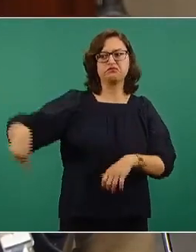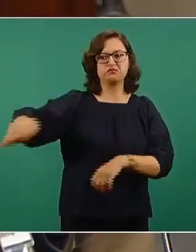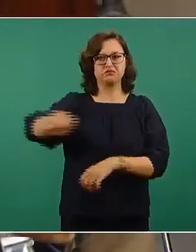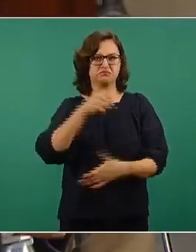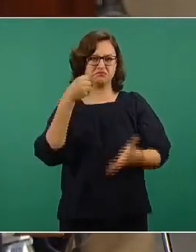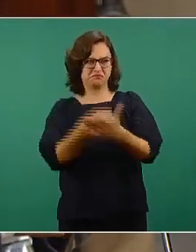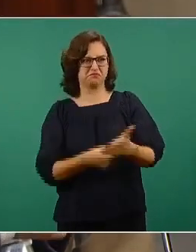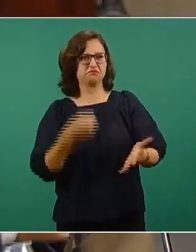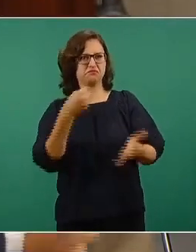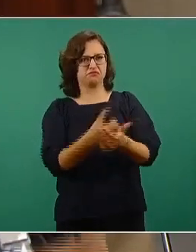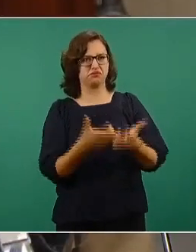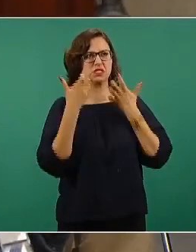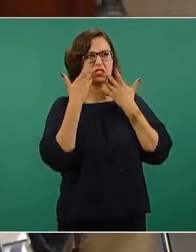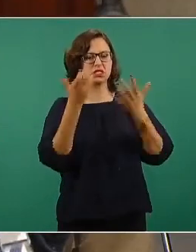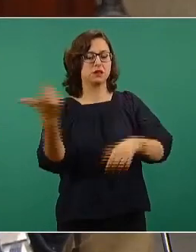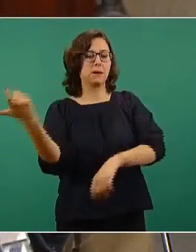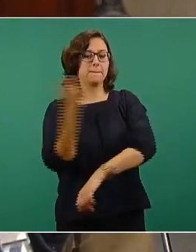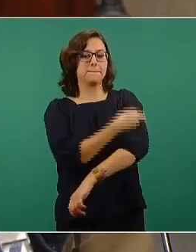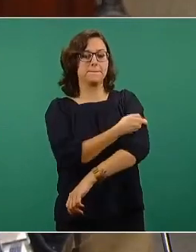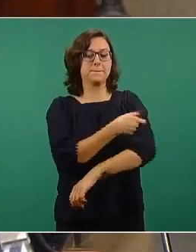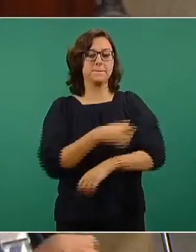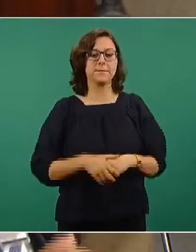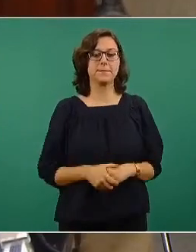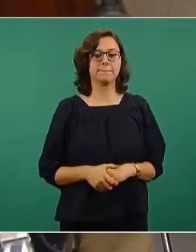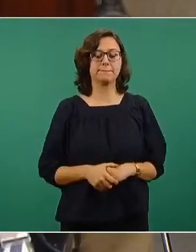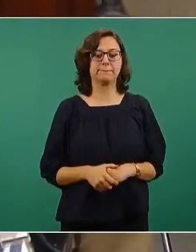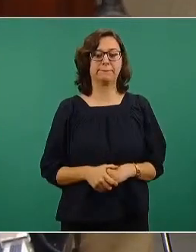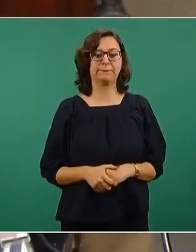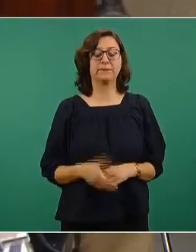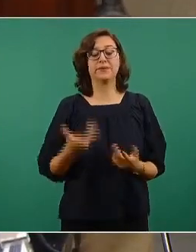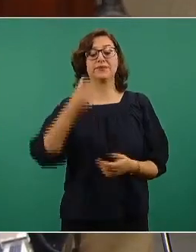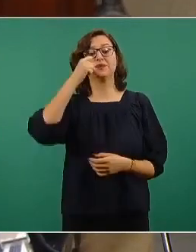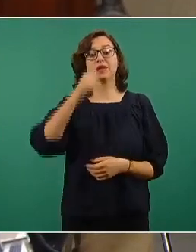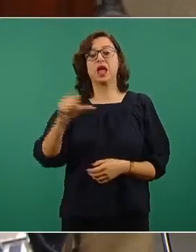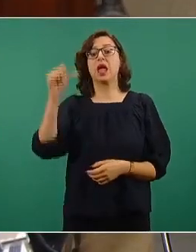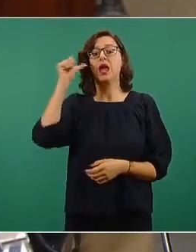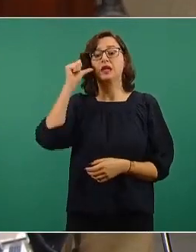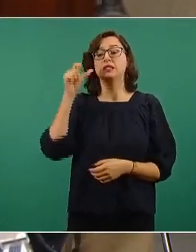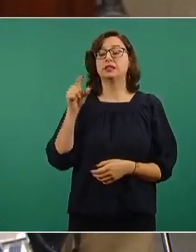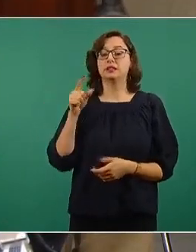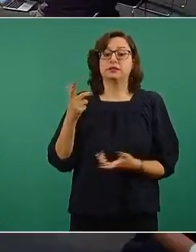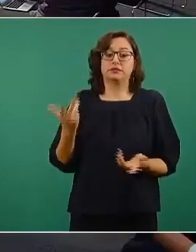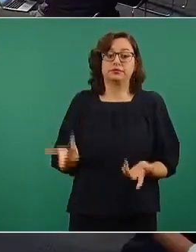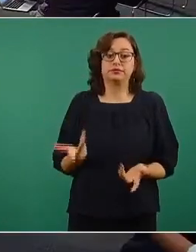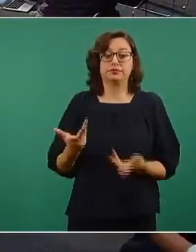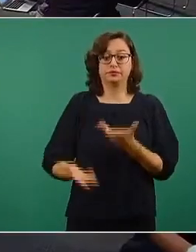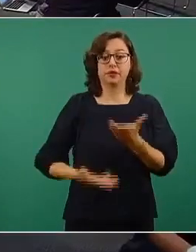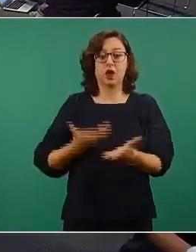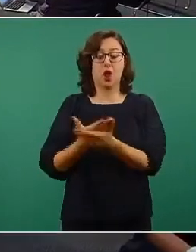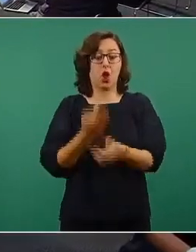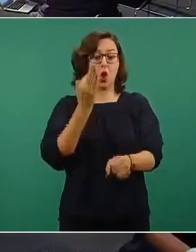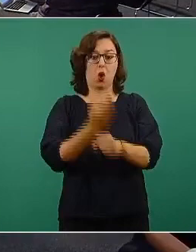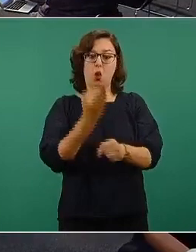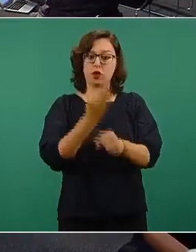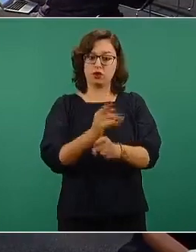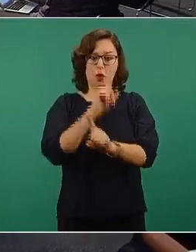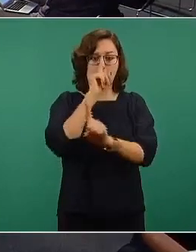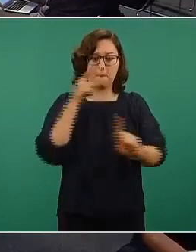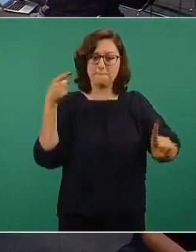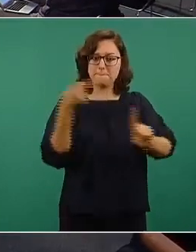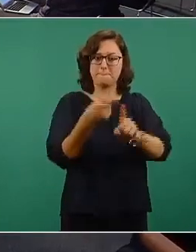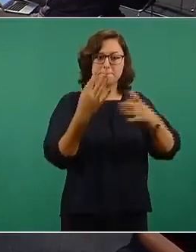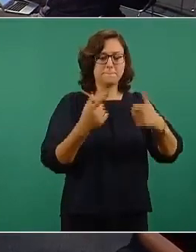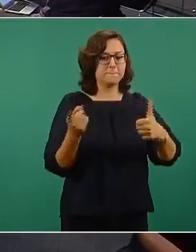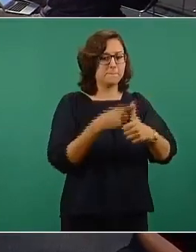pues solicitando que se le vacune. El día de hoy, el día de ayer planteaba que la población objetivo en este momento son los